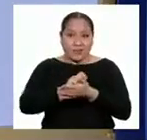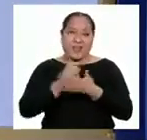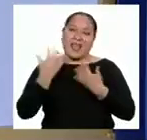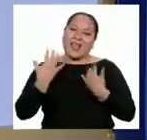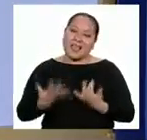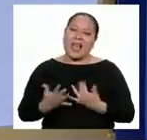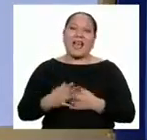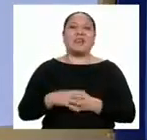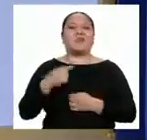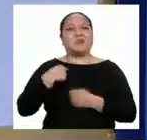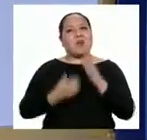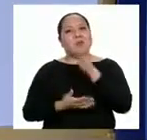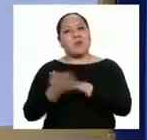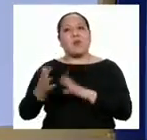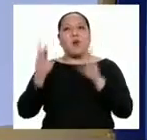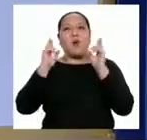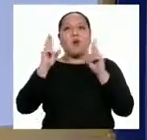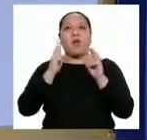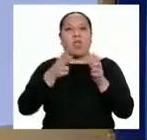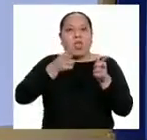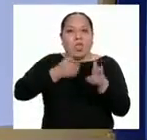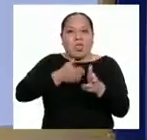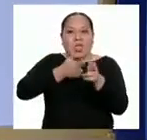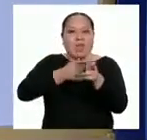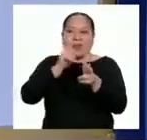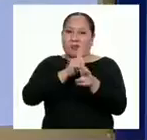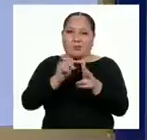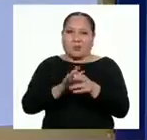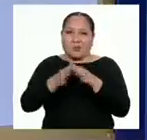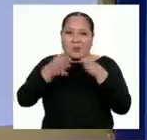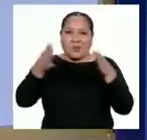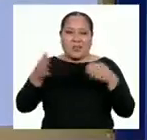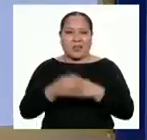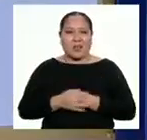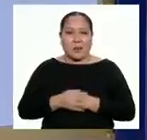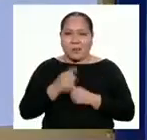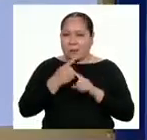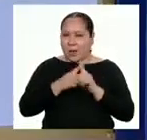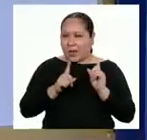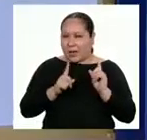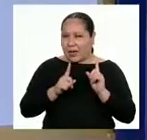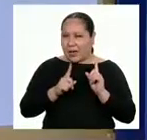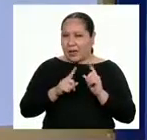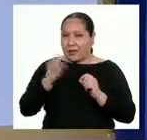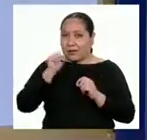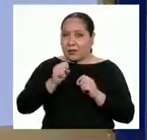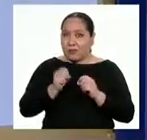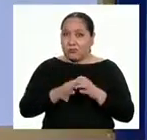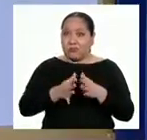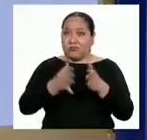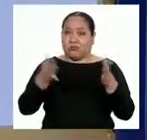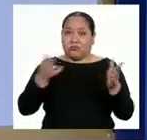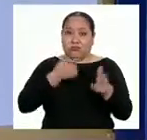me voy, y espero que el tráfico aún no haya aumentado mucho. Pero si ha sido así,